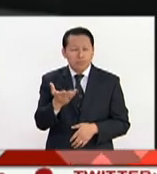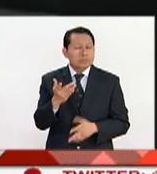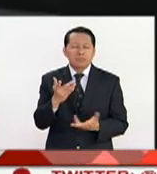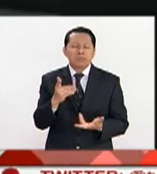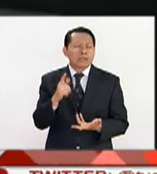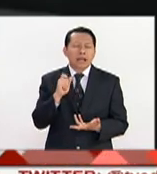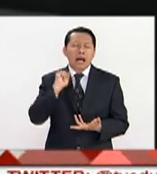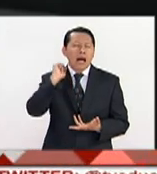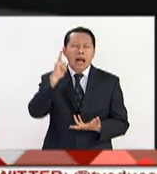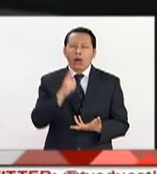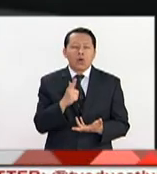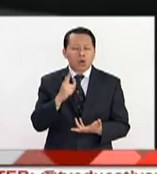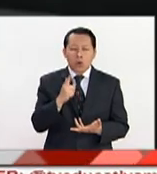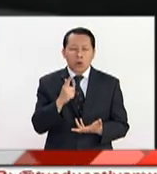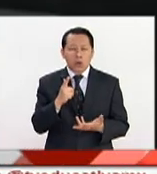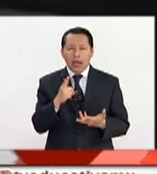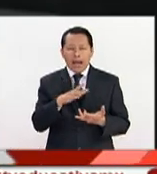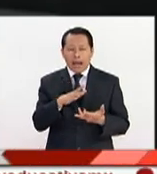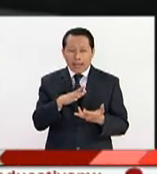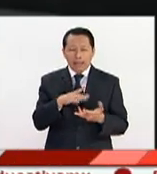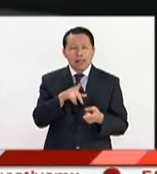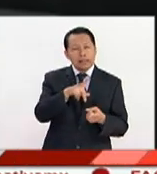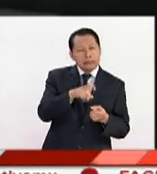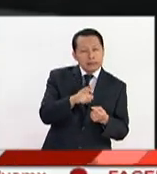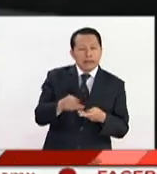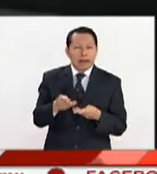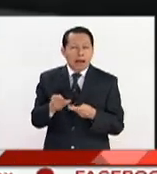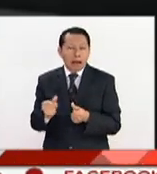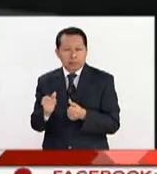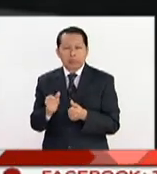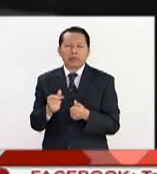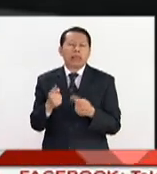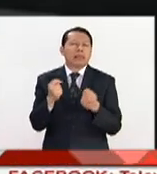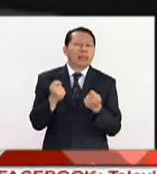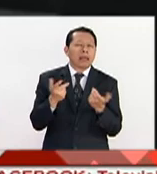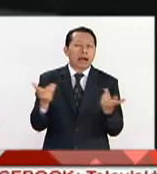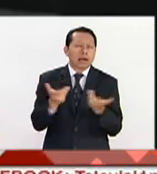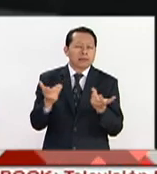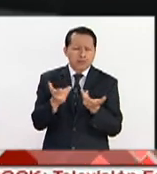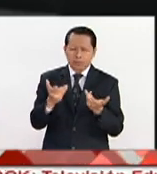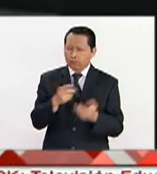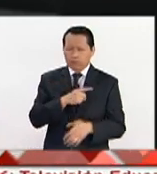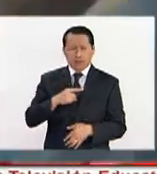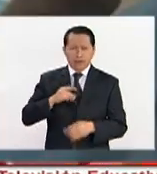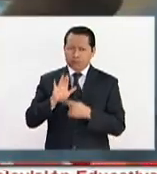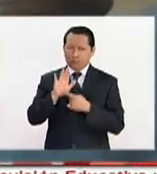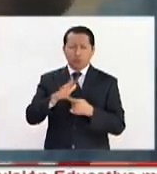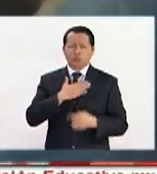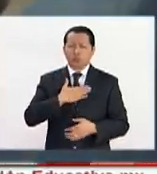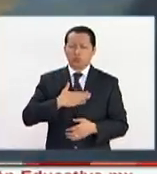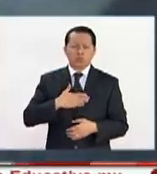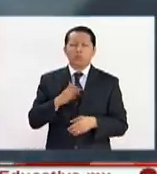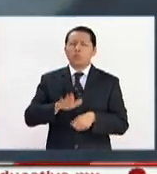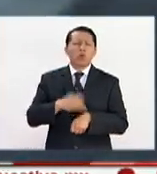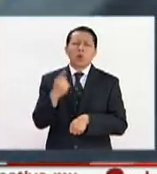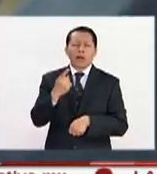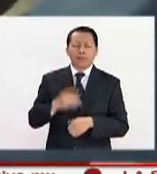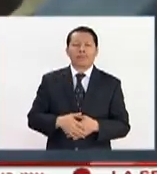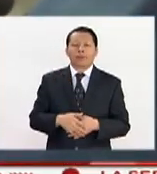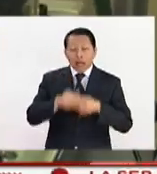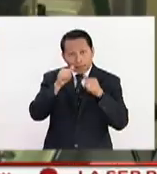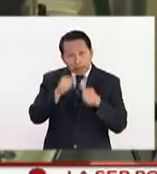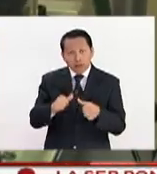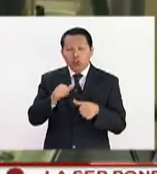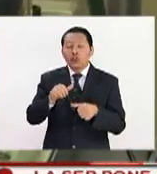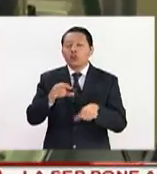violentar esa relación de ingreso-gasto, simplemente a justificar por qué. En cuanto a la atención médica, el